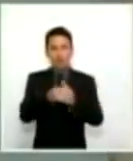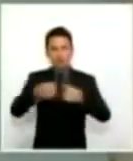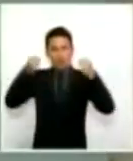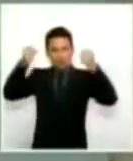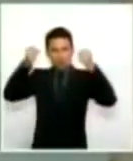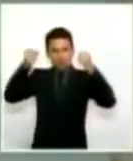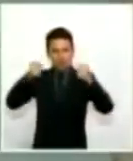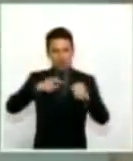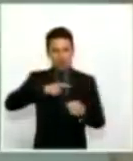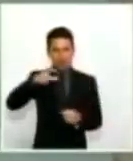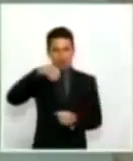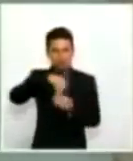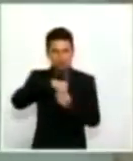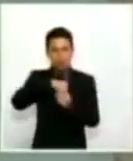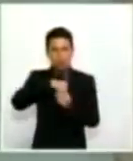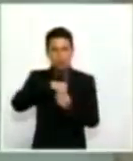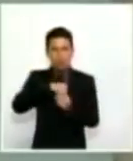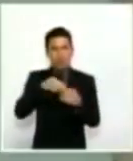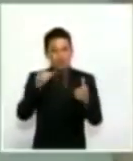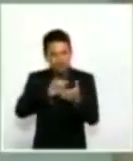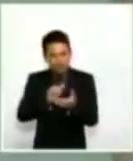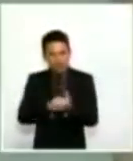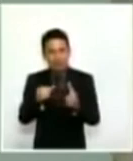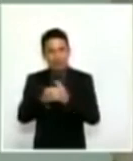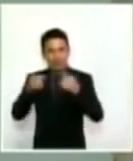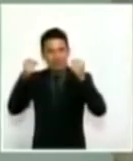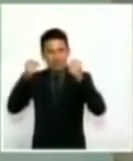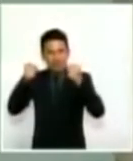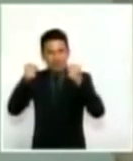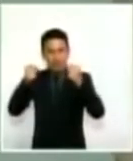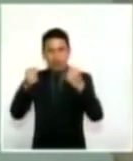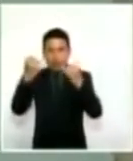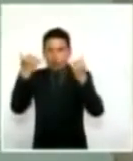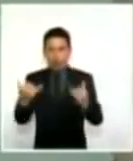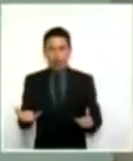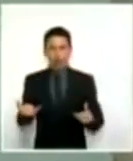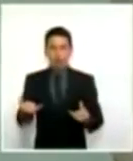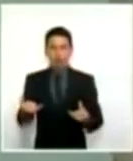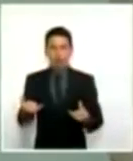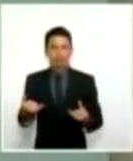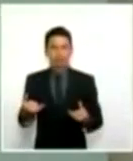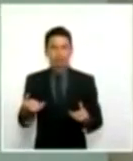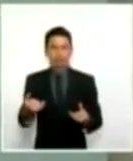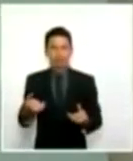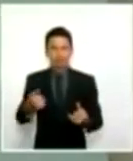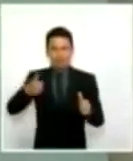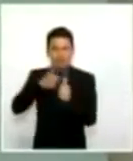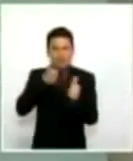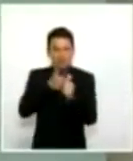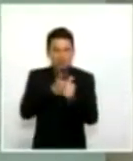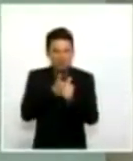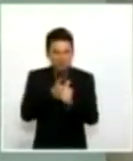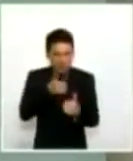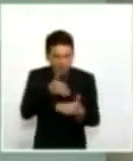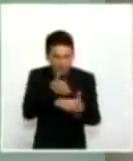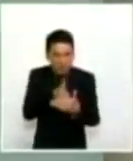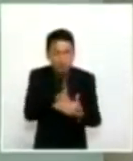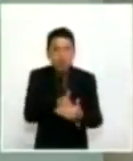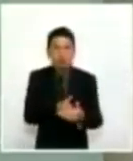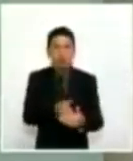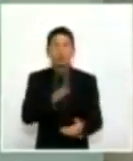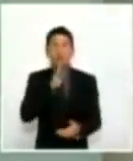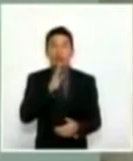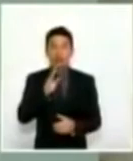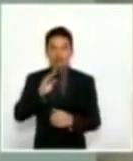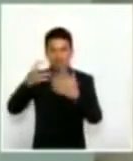Obrera, justamente el sindicato que hoy tiene una arremetida y una clara persecución, no solo por parte